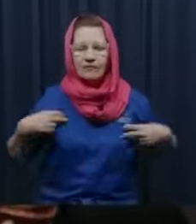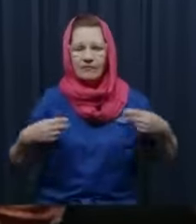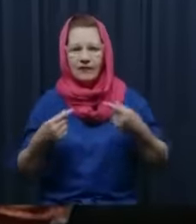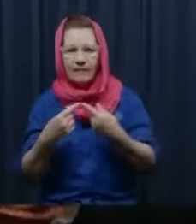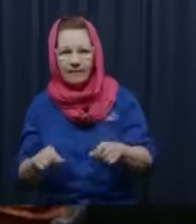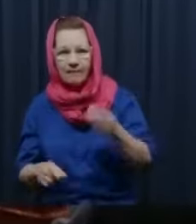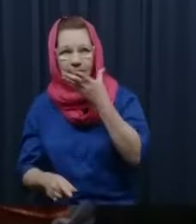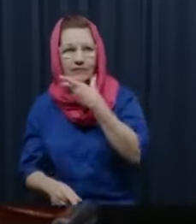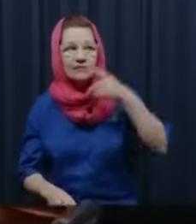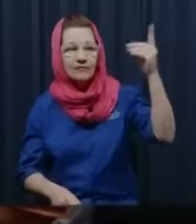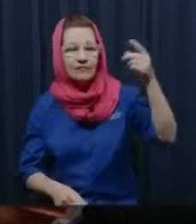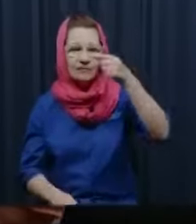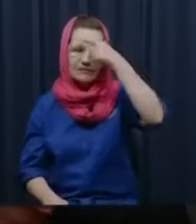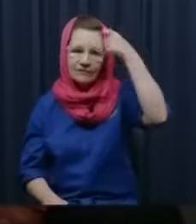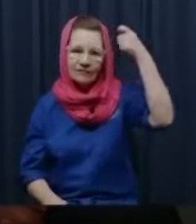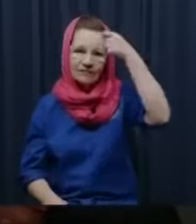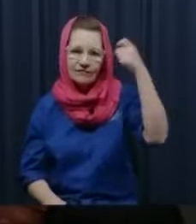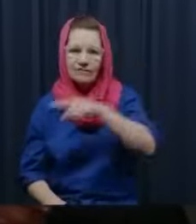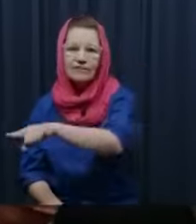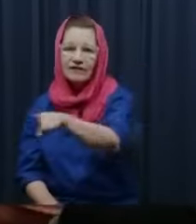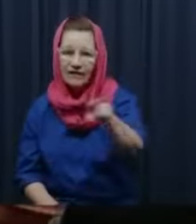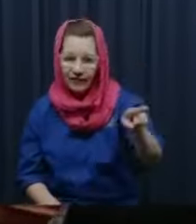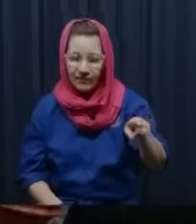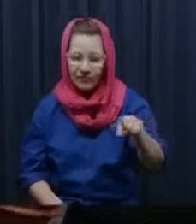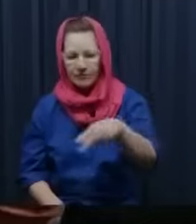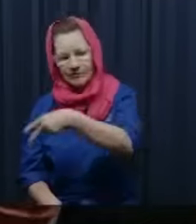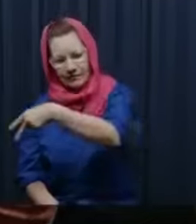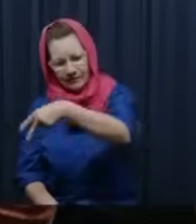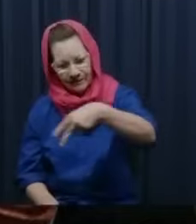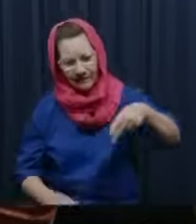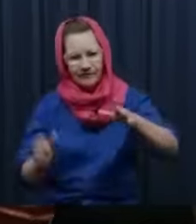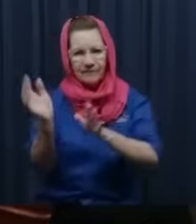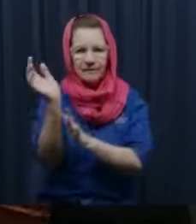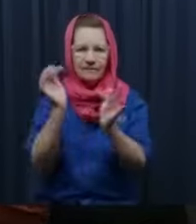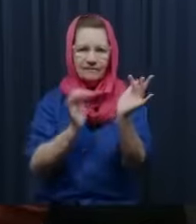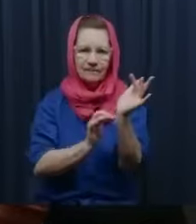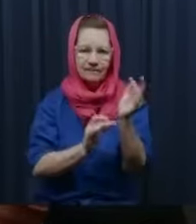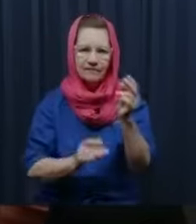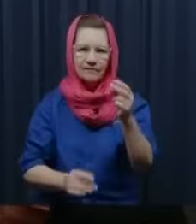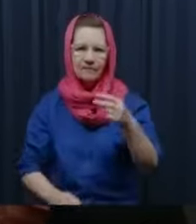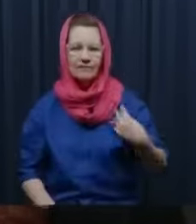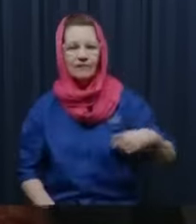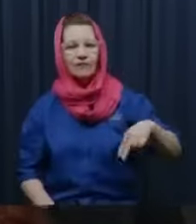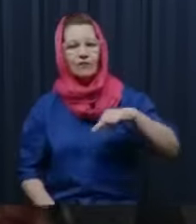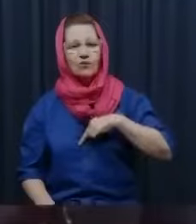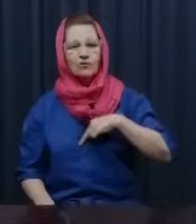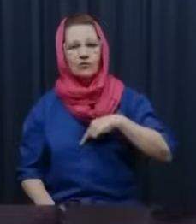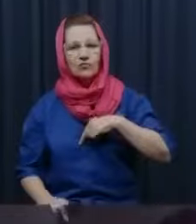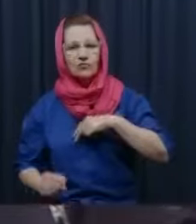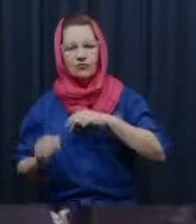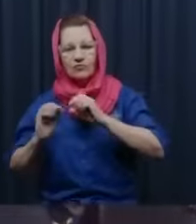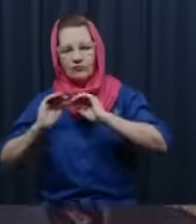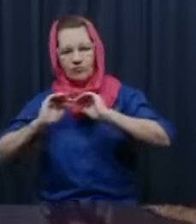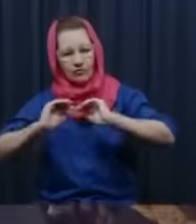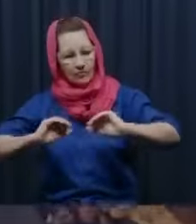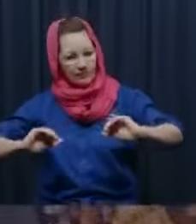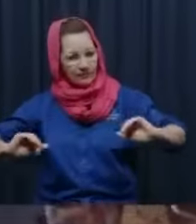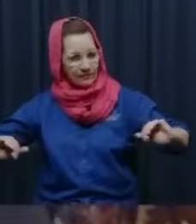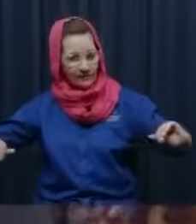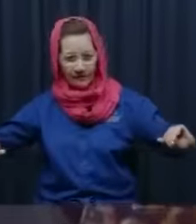ellos y en el nombre de Jesús nosotros nos alejamos de